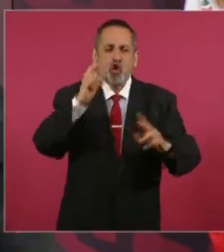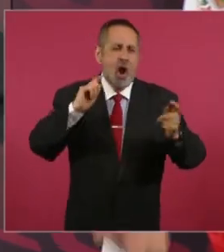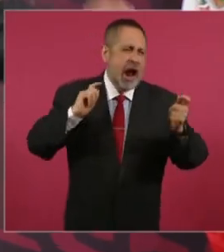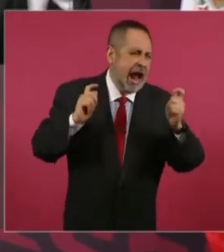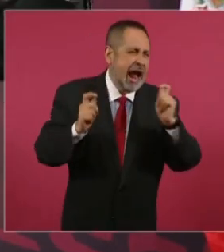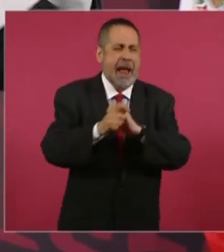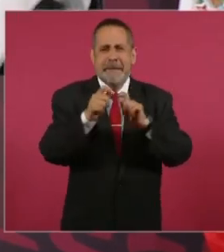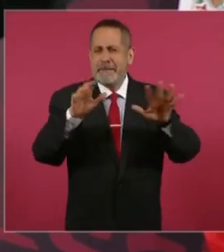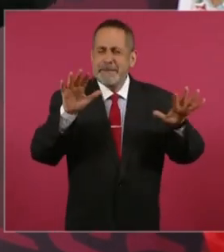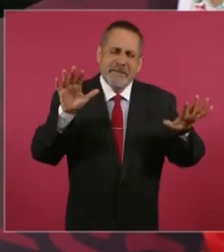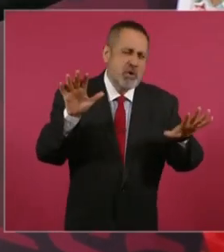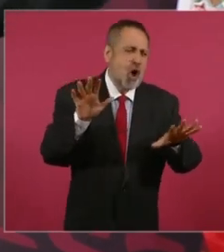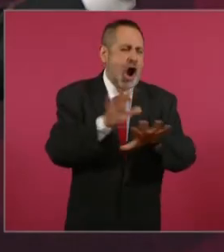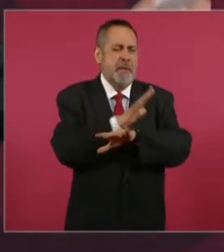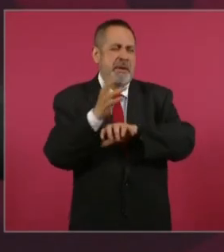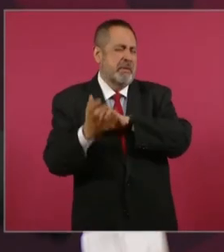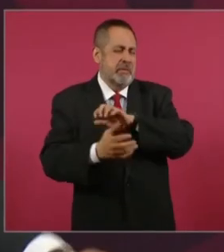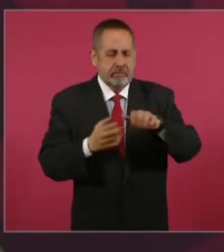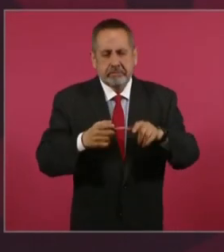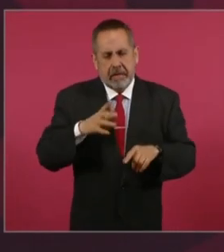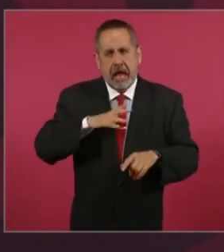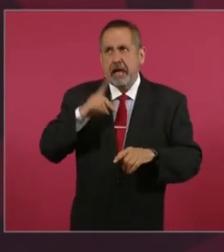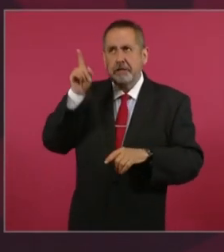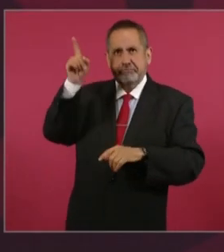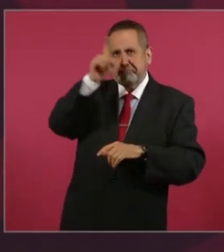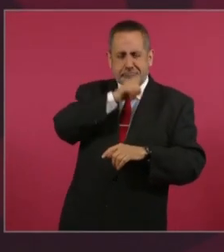y hay ejemplos